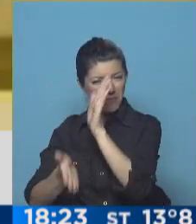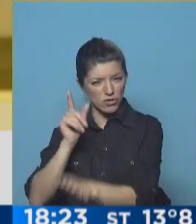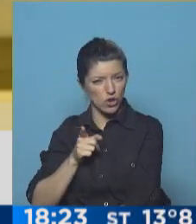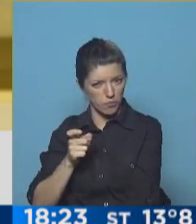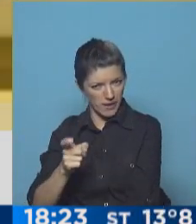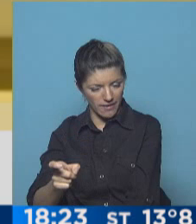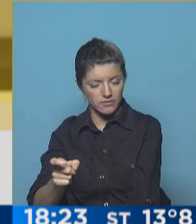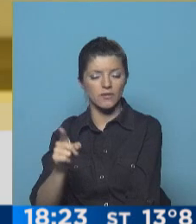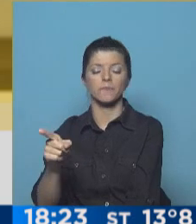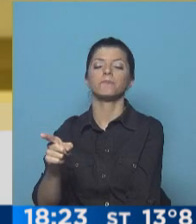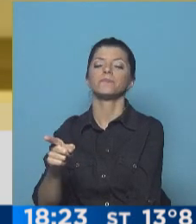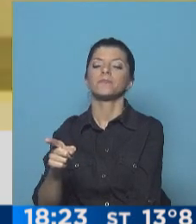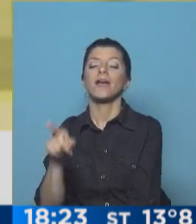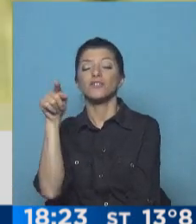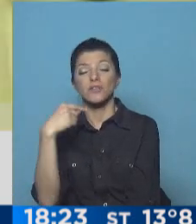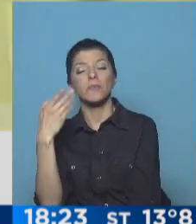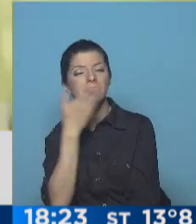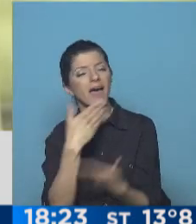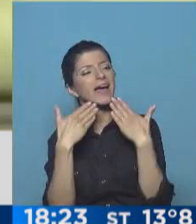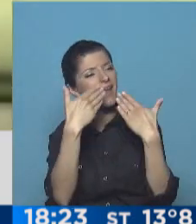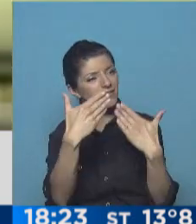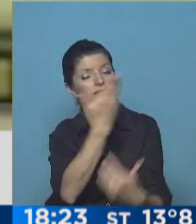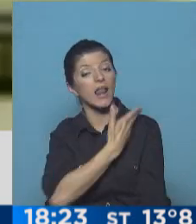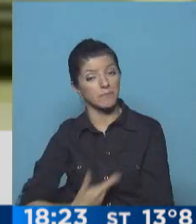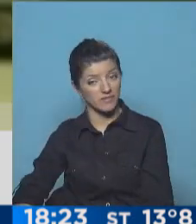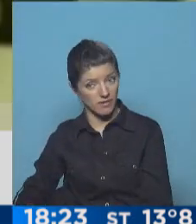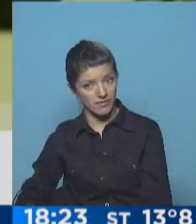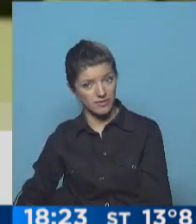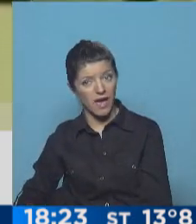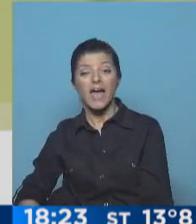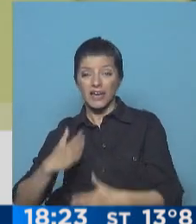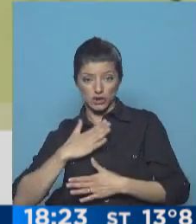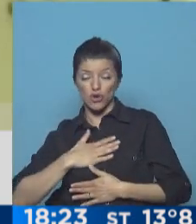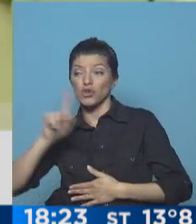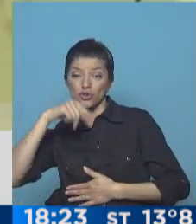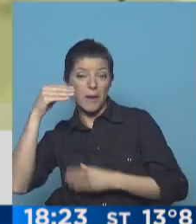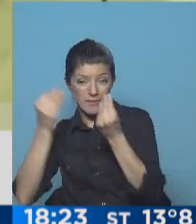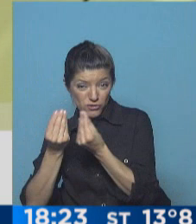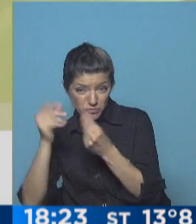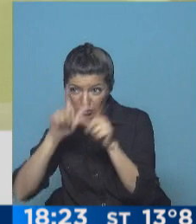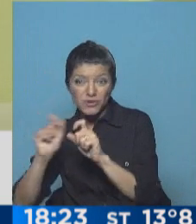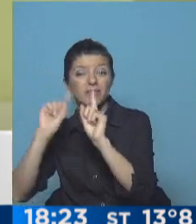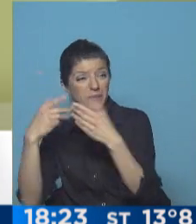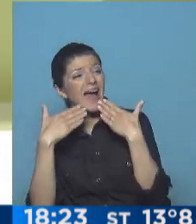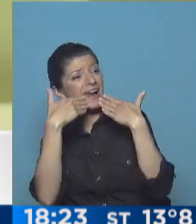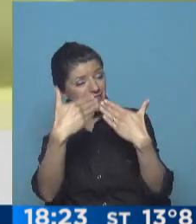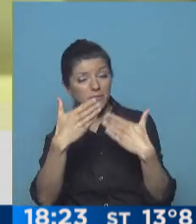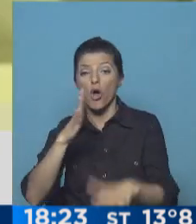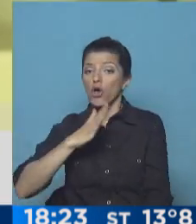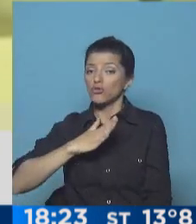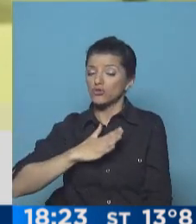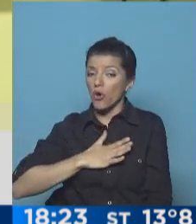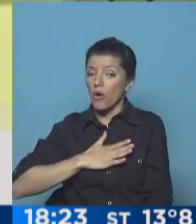Pato, transmití a Cristina el agradecimiento mío y de miles de personas. Yo hace 10 años, dice, me hice mi primer